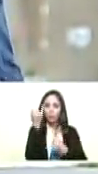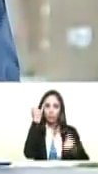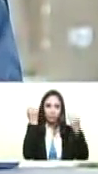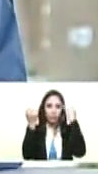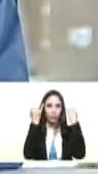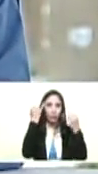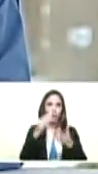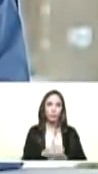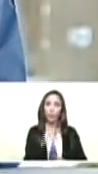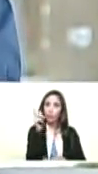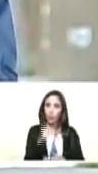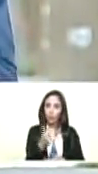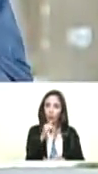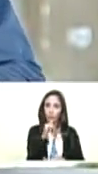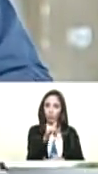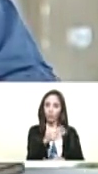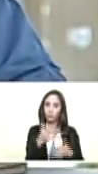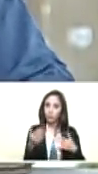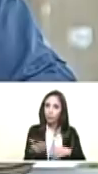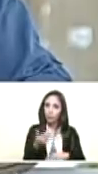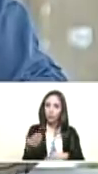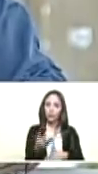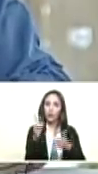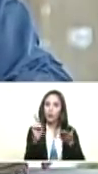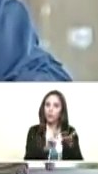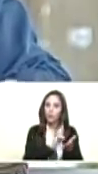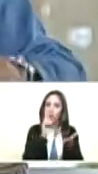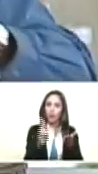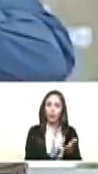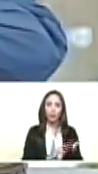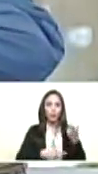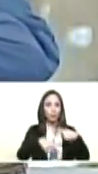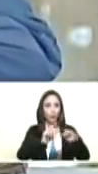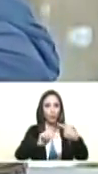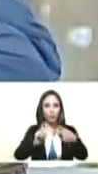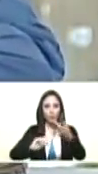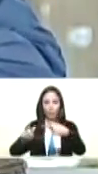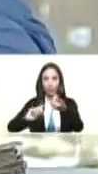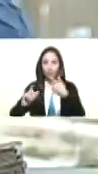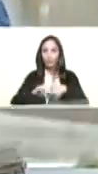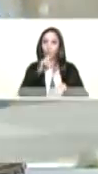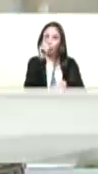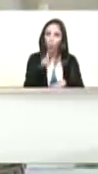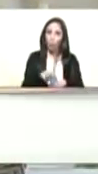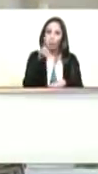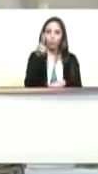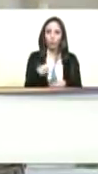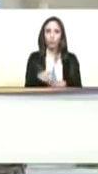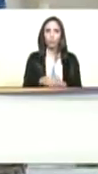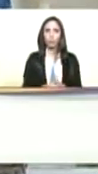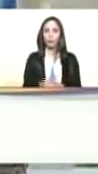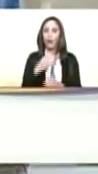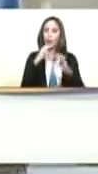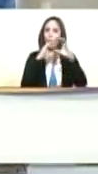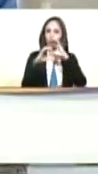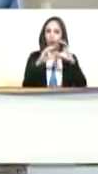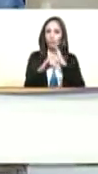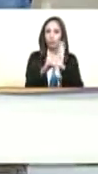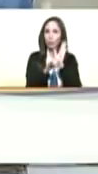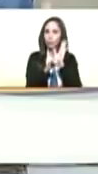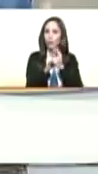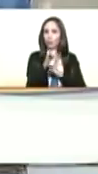tenemos que crecer. La revista debe ser el punto de partida para un sistema comunicacional,